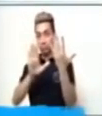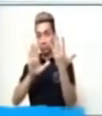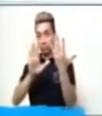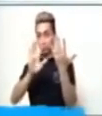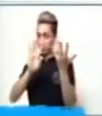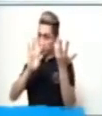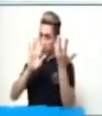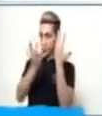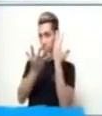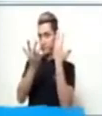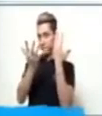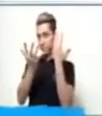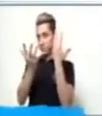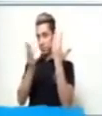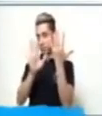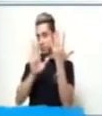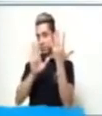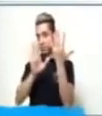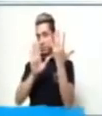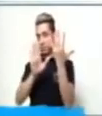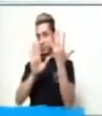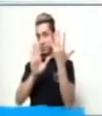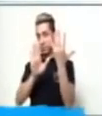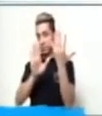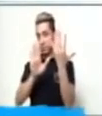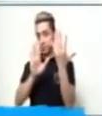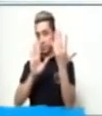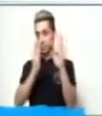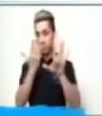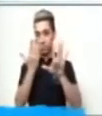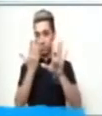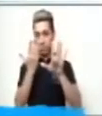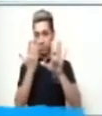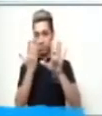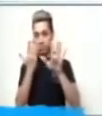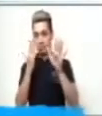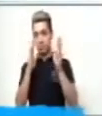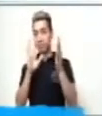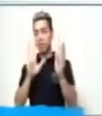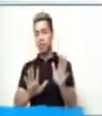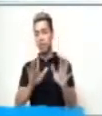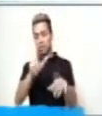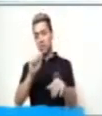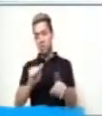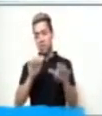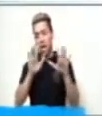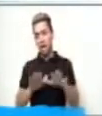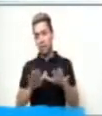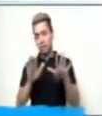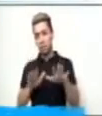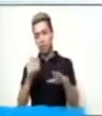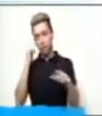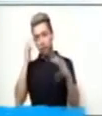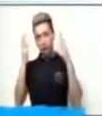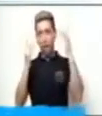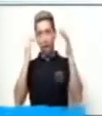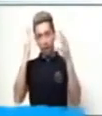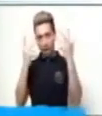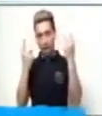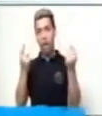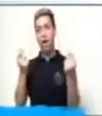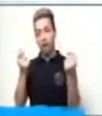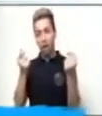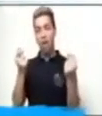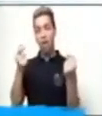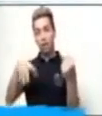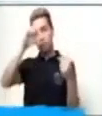contrario de la otra. Así. Hazlo de forma lenta para que el proceso te resulte